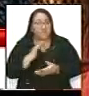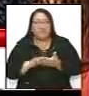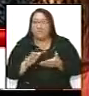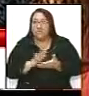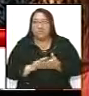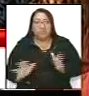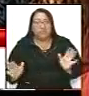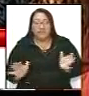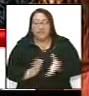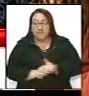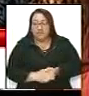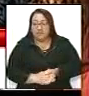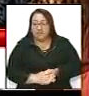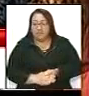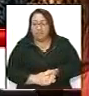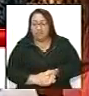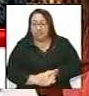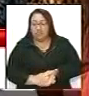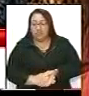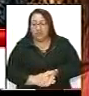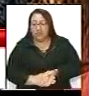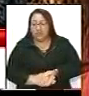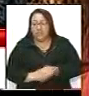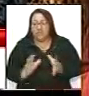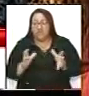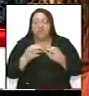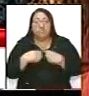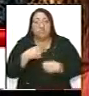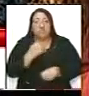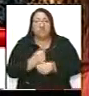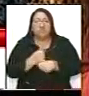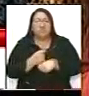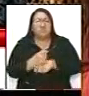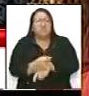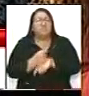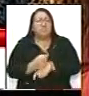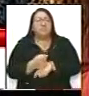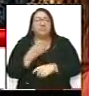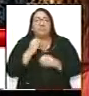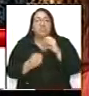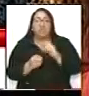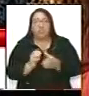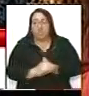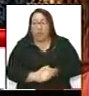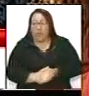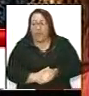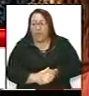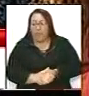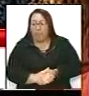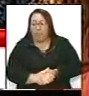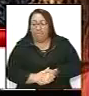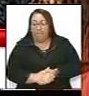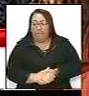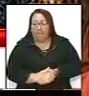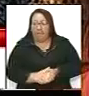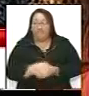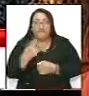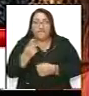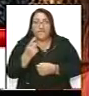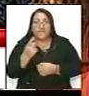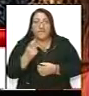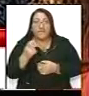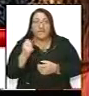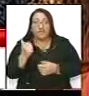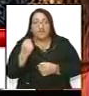imperdonables y que él tomaría acciones inmediatas para corregirlos. Y la única acción